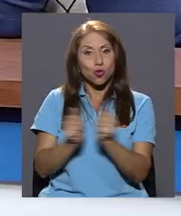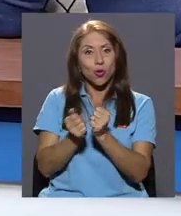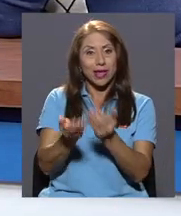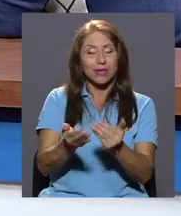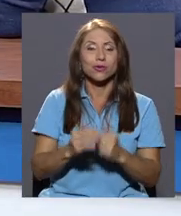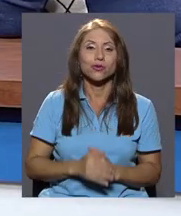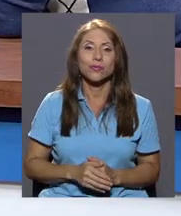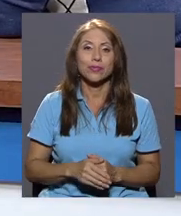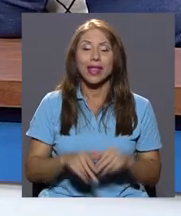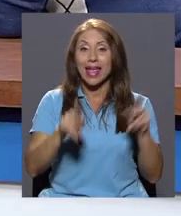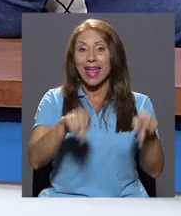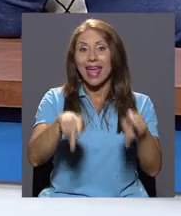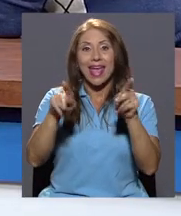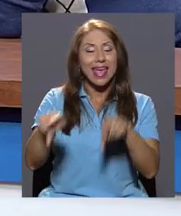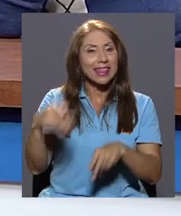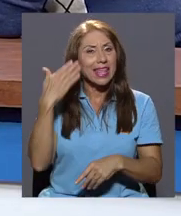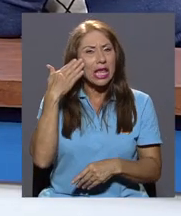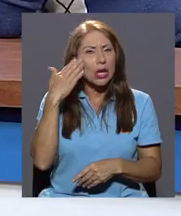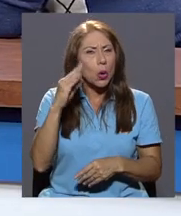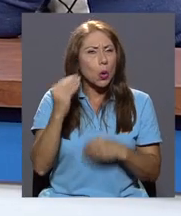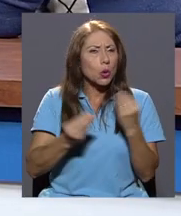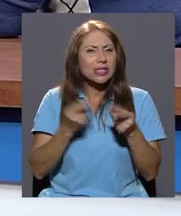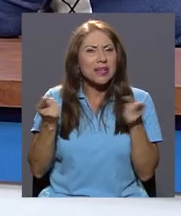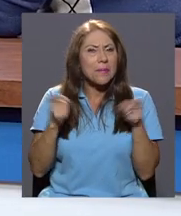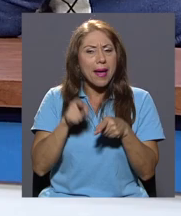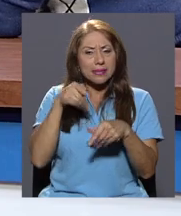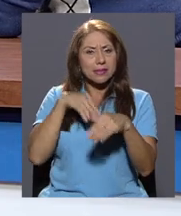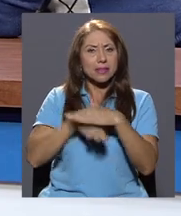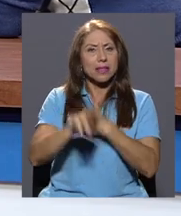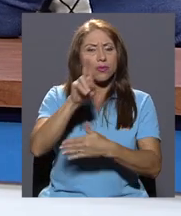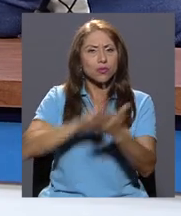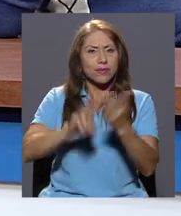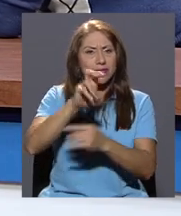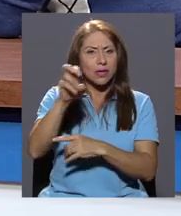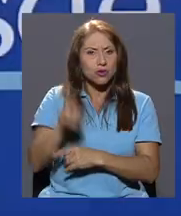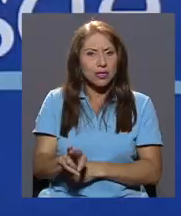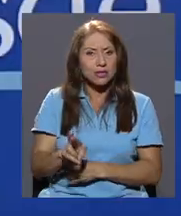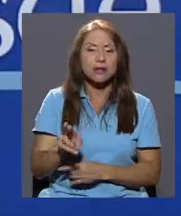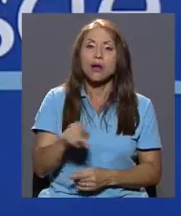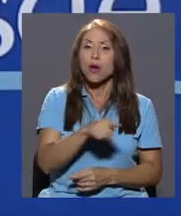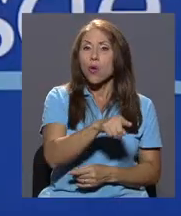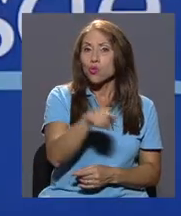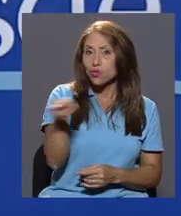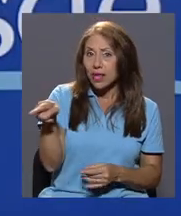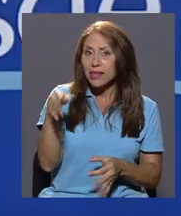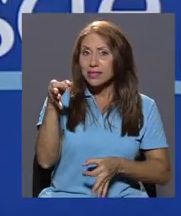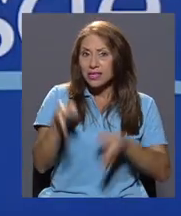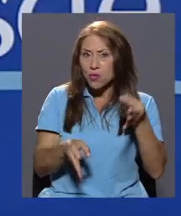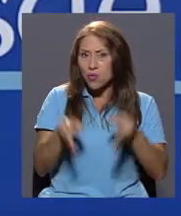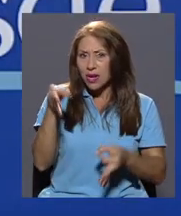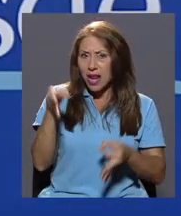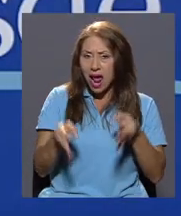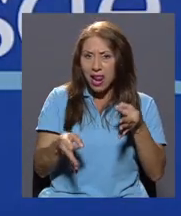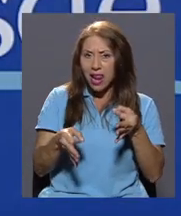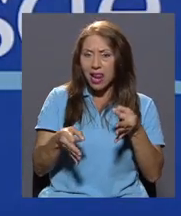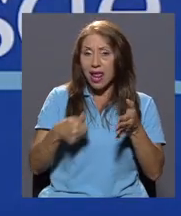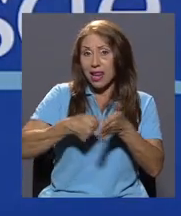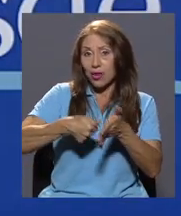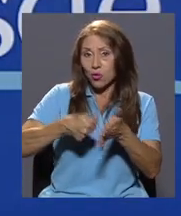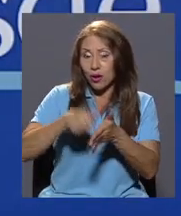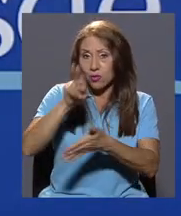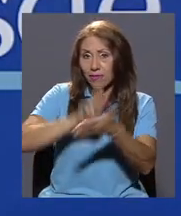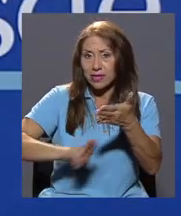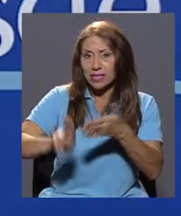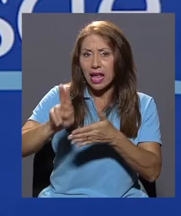Y para la gente que no conoce mucho el teje y maneje interno de la Universidad de Costa Rica, ustedes como tribunal, ¿por qué es